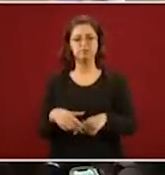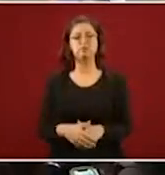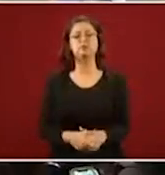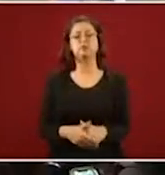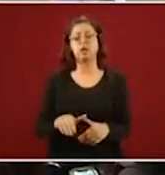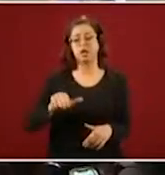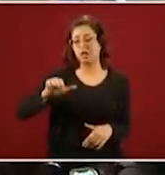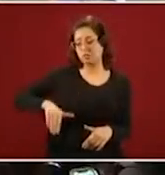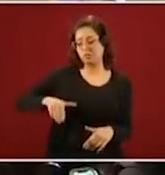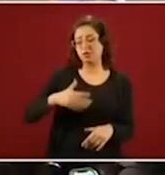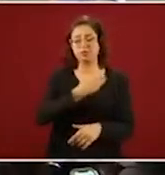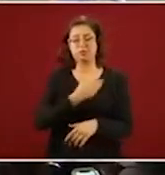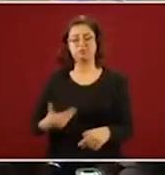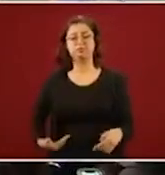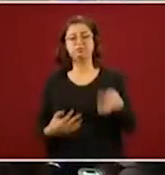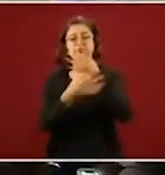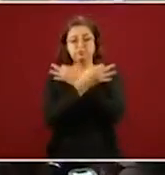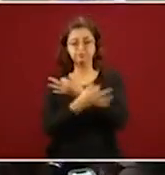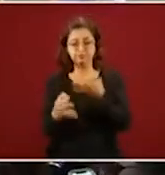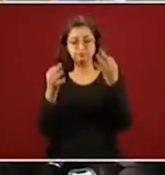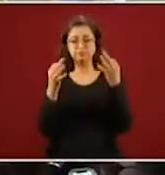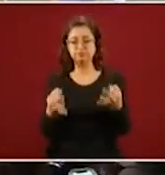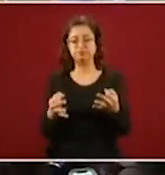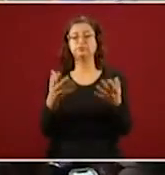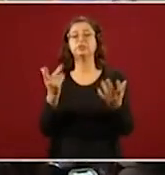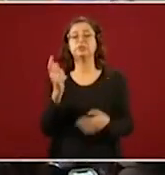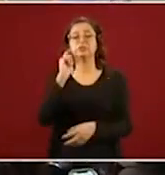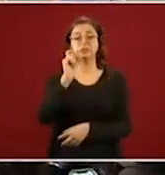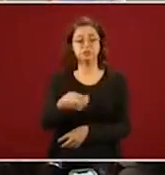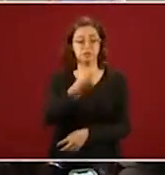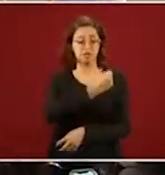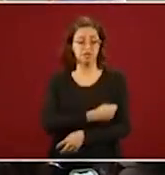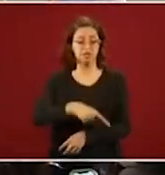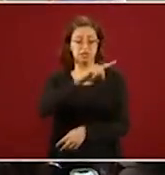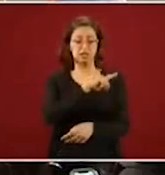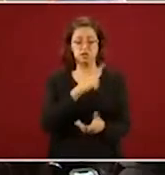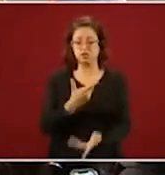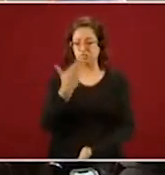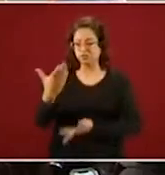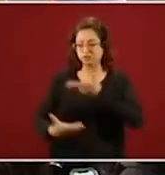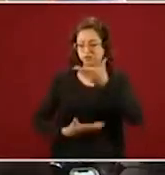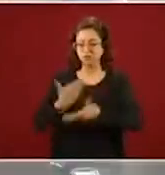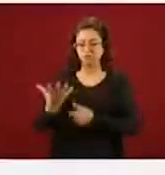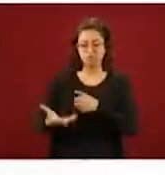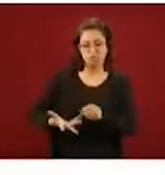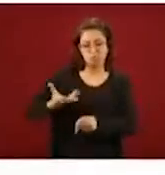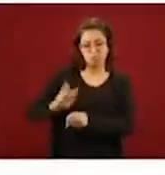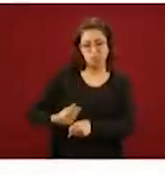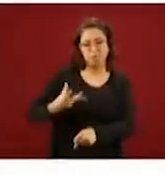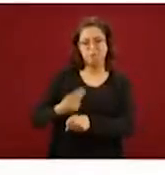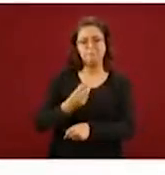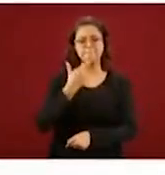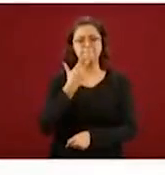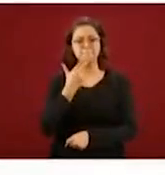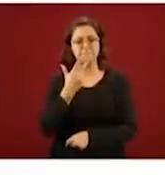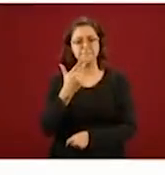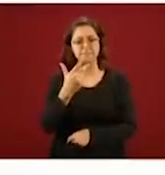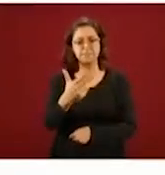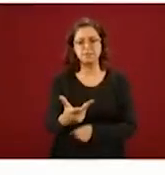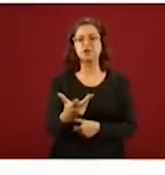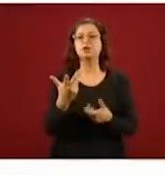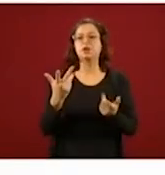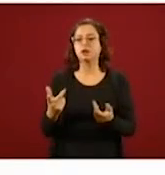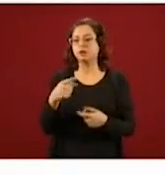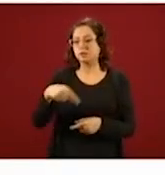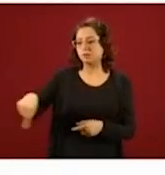el señor presidente, serán mejorados los servicios de salud, tanto aquellos que se otorgan a los derechohabientes y